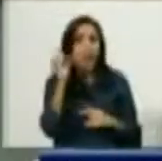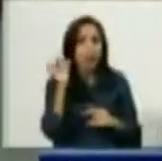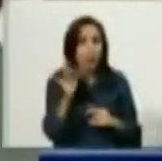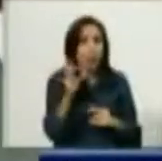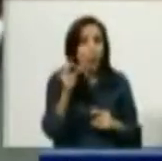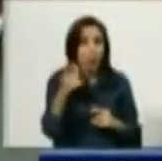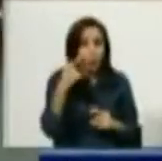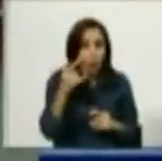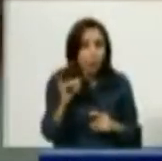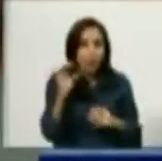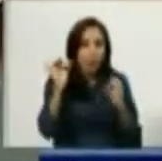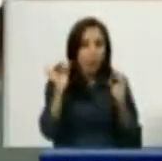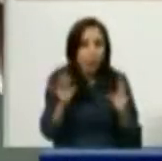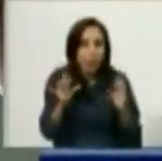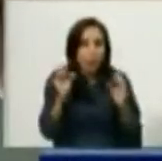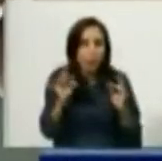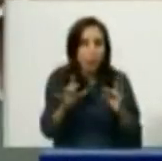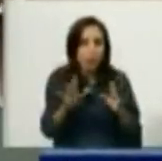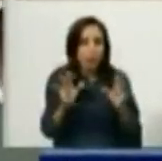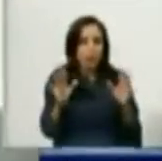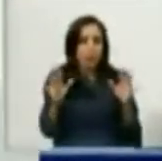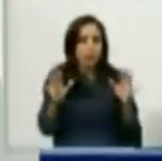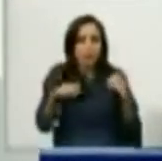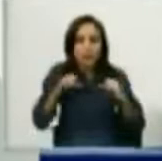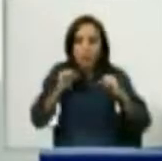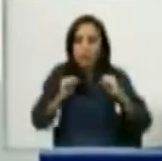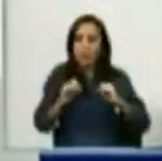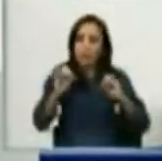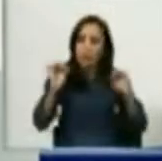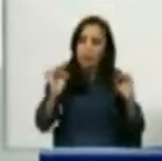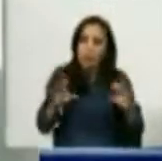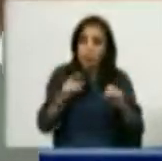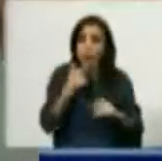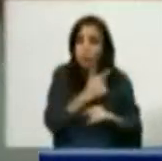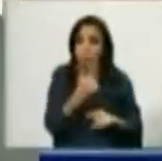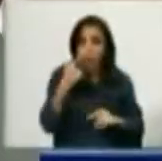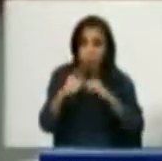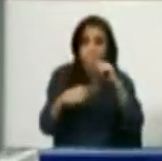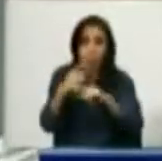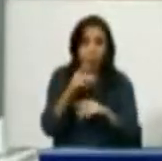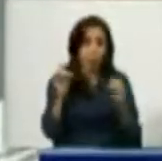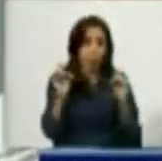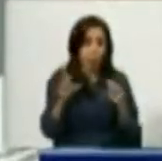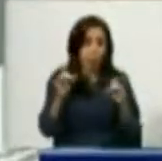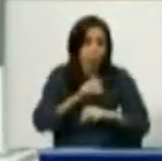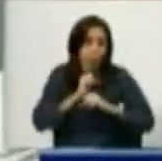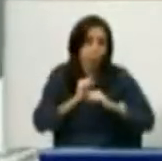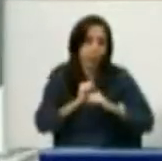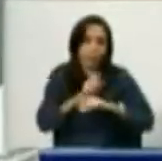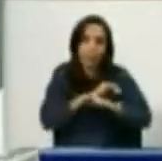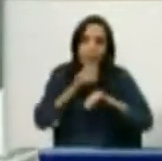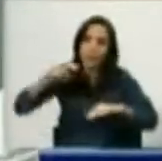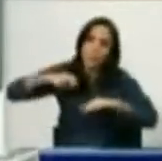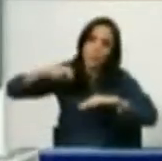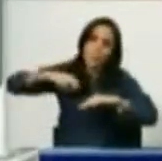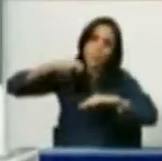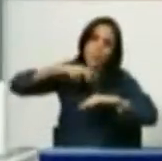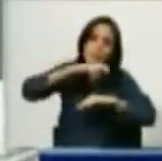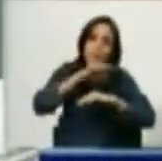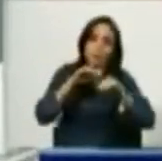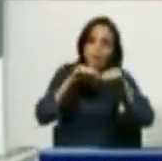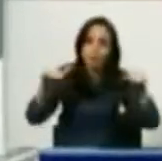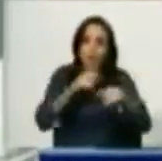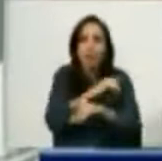un dolor que puede llegar a ser insoportable nos dijo tiempo después terminó de subir la escalera Mientras